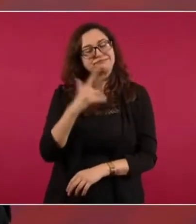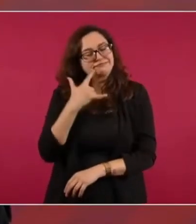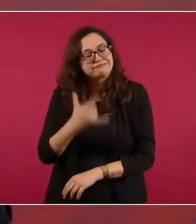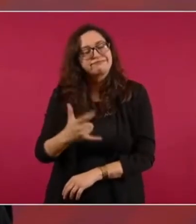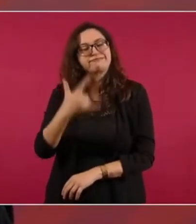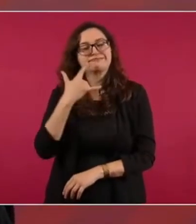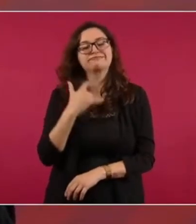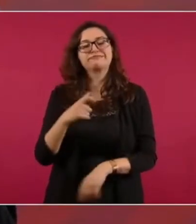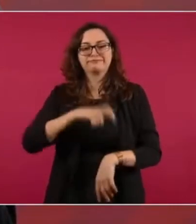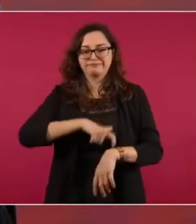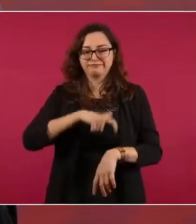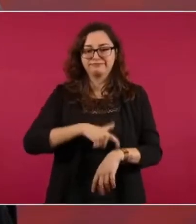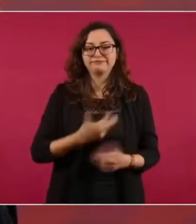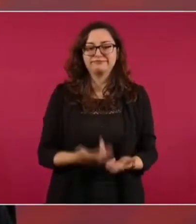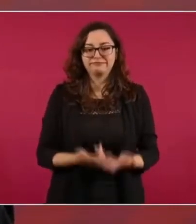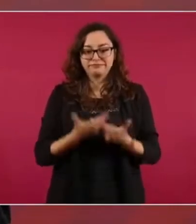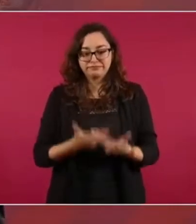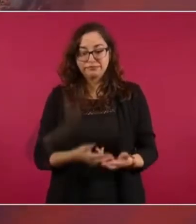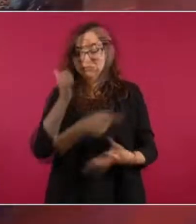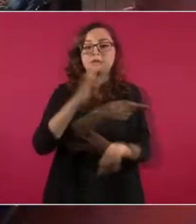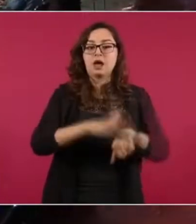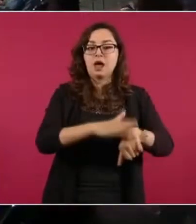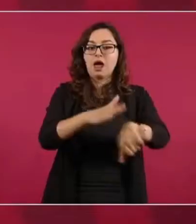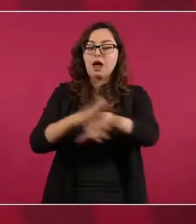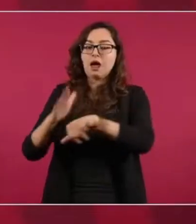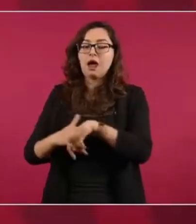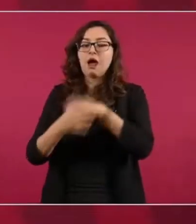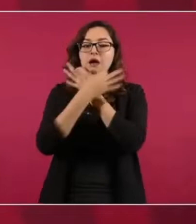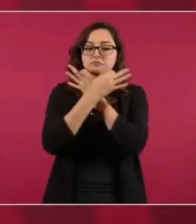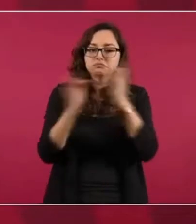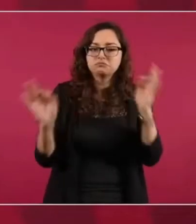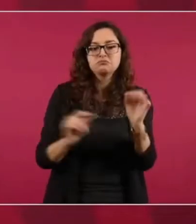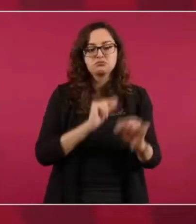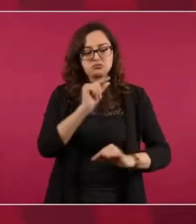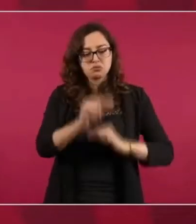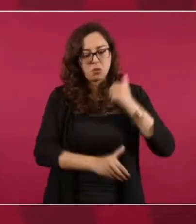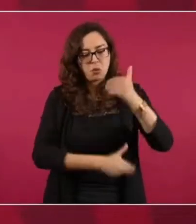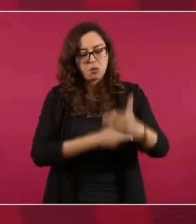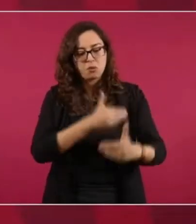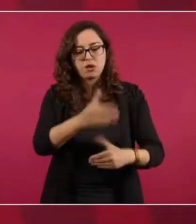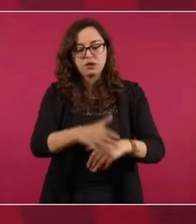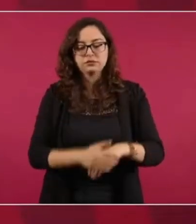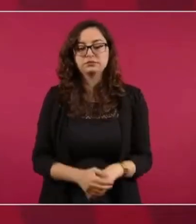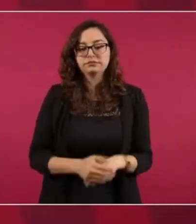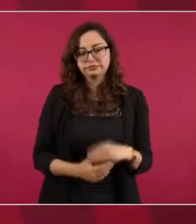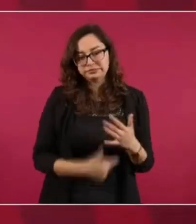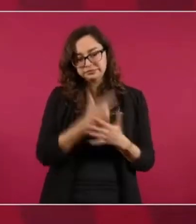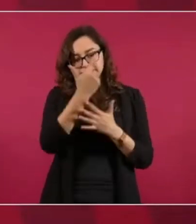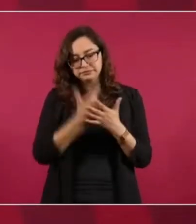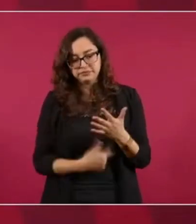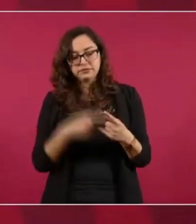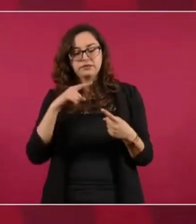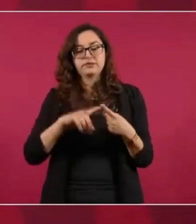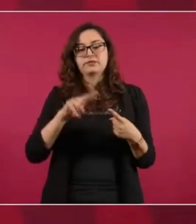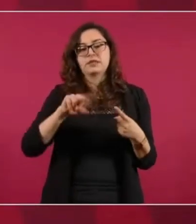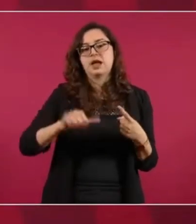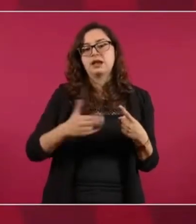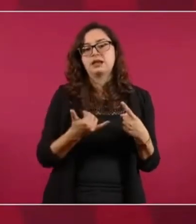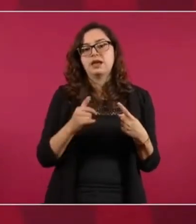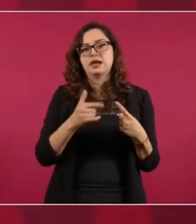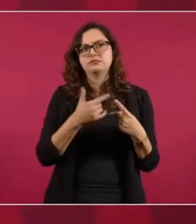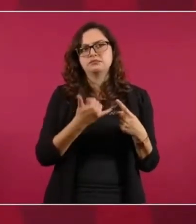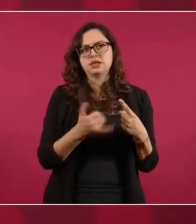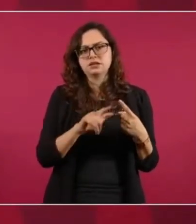para que dé tiempo a más preguntas. Bueno, tenemos a Nayeli Roldán,